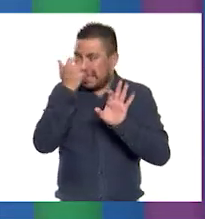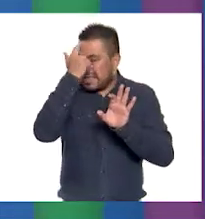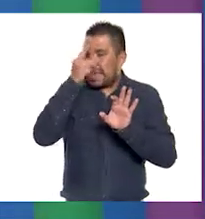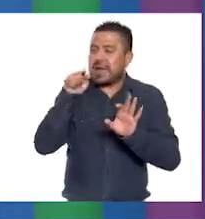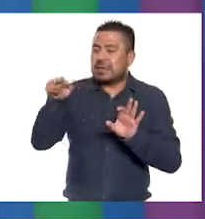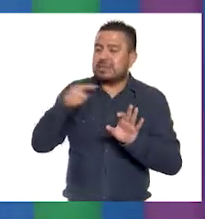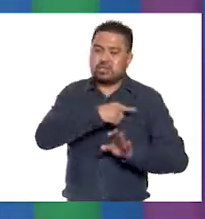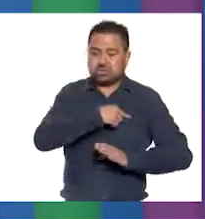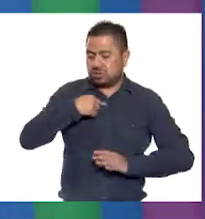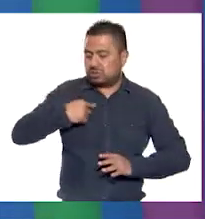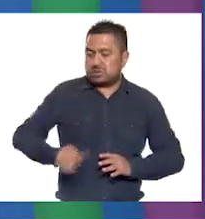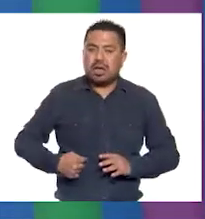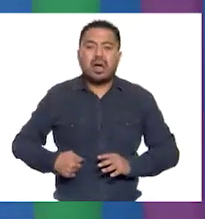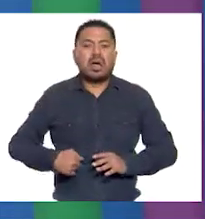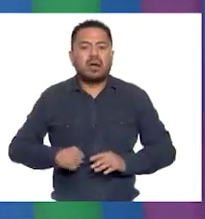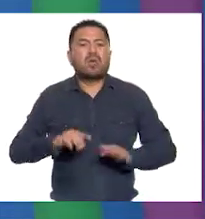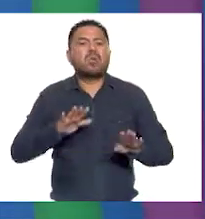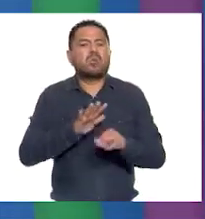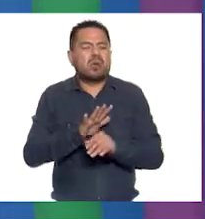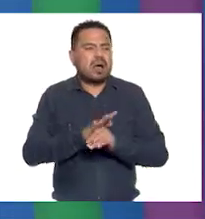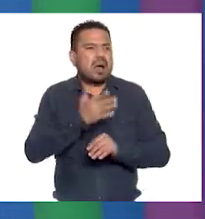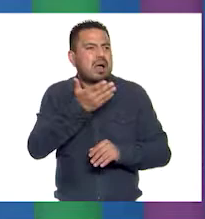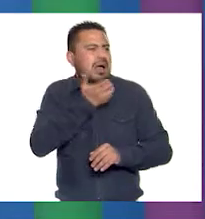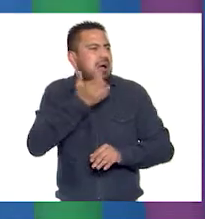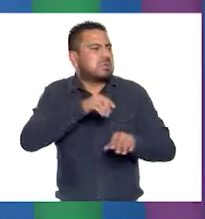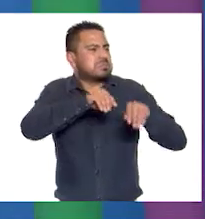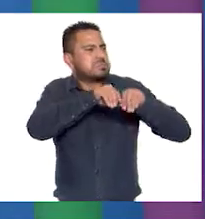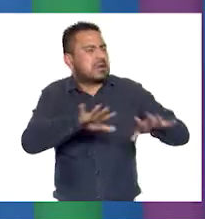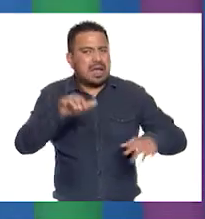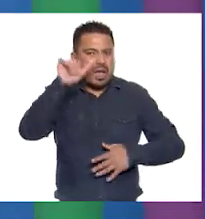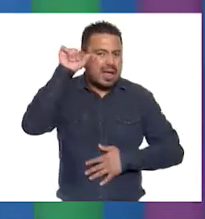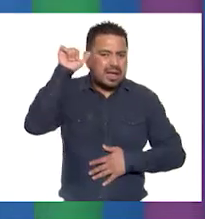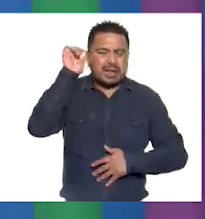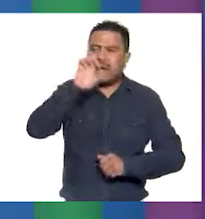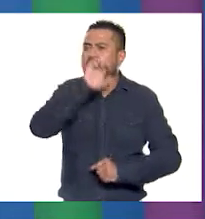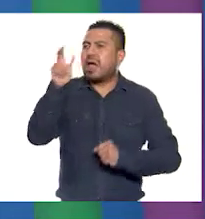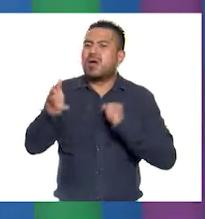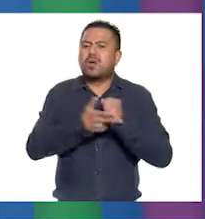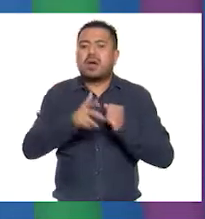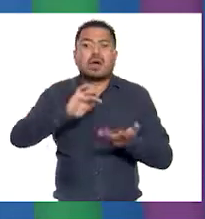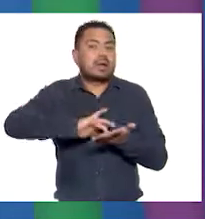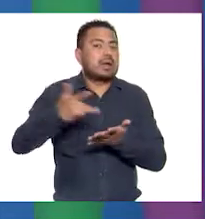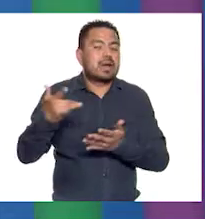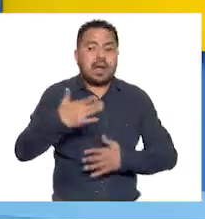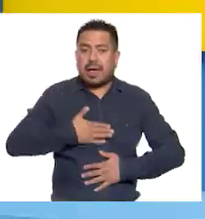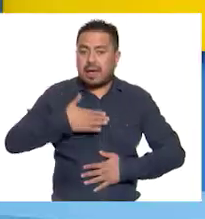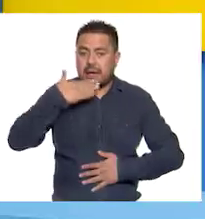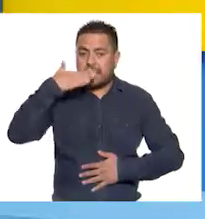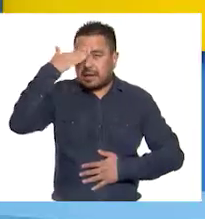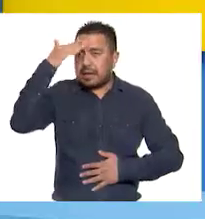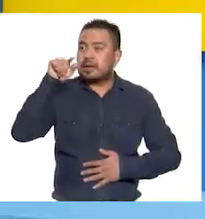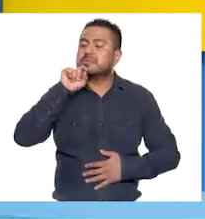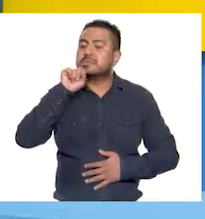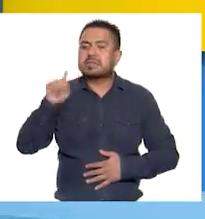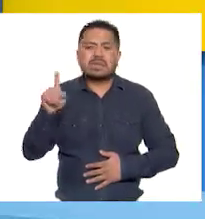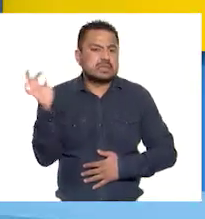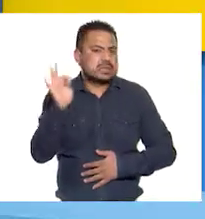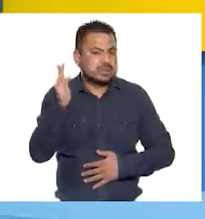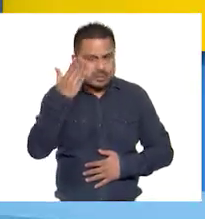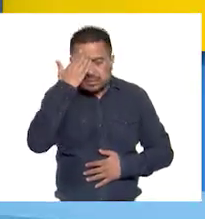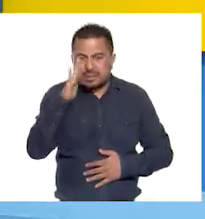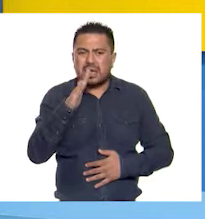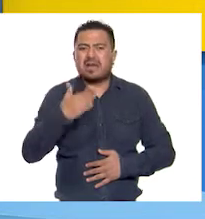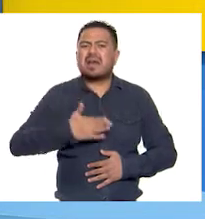los chinos y cuyo uso se popularizó en Asia y Europa, gracias a los árabes. Pero según sé,